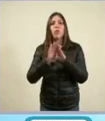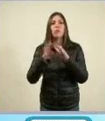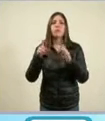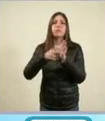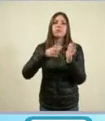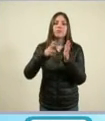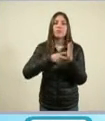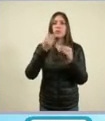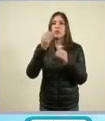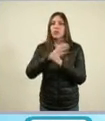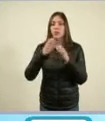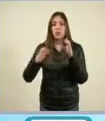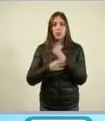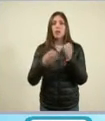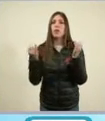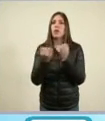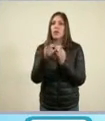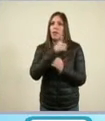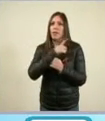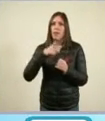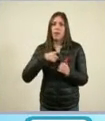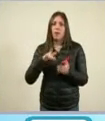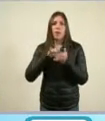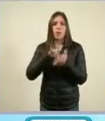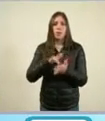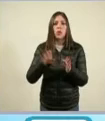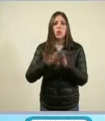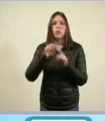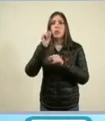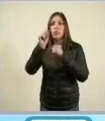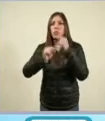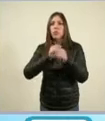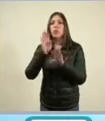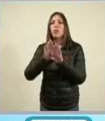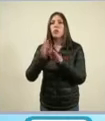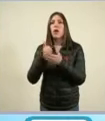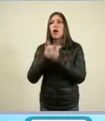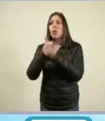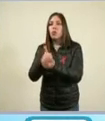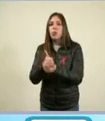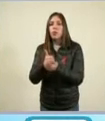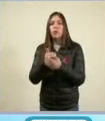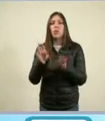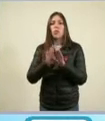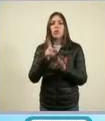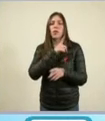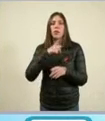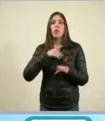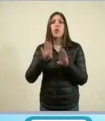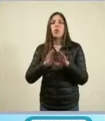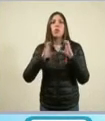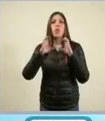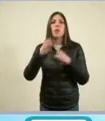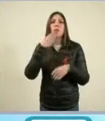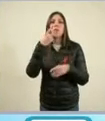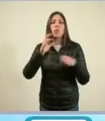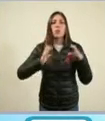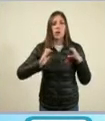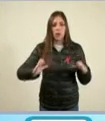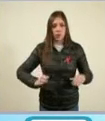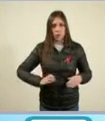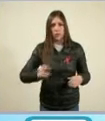muchos otros aspectos. Hay que acompañarlos también en esto, descubrir junto con ellos cuáles son las maneras en las que pueden cuidar mejor de sí mismos, porque se trata